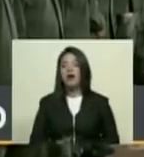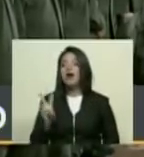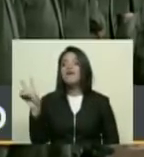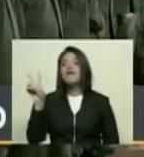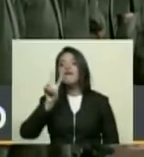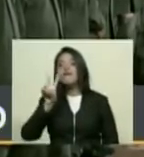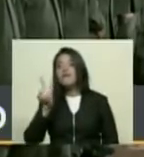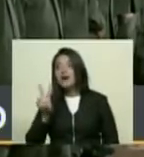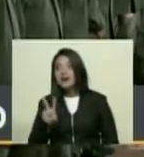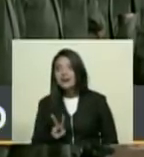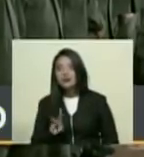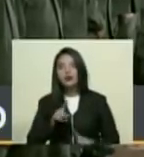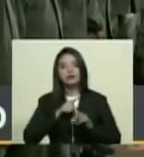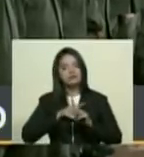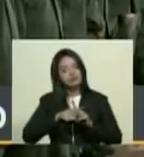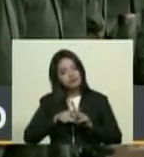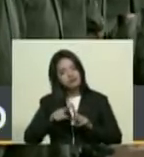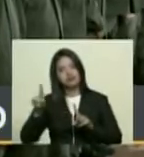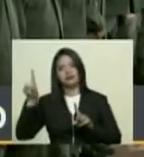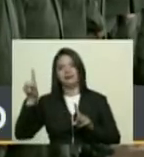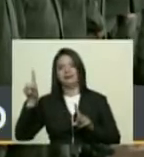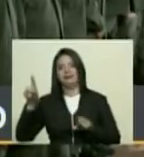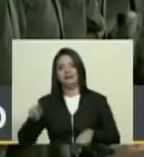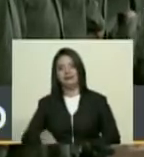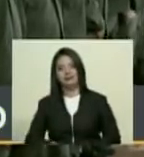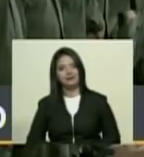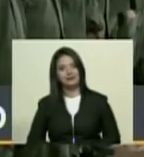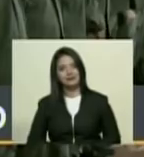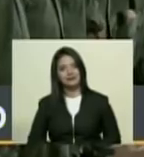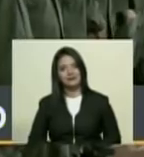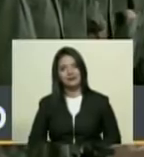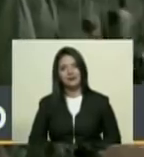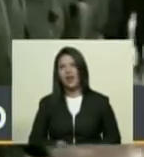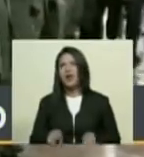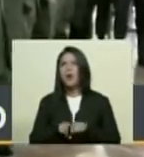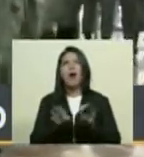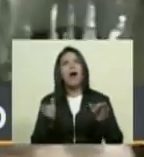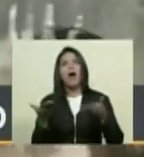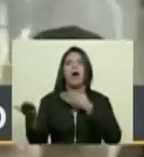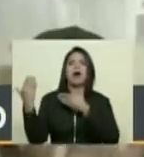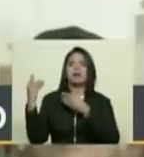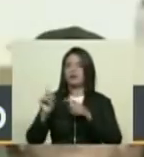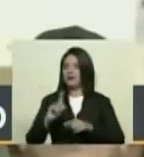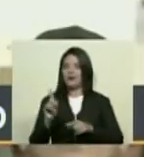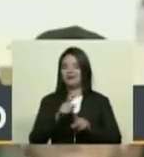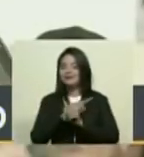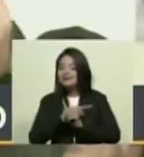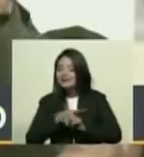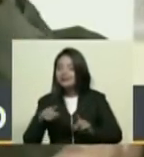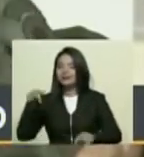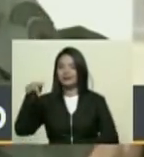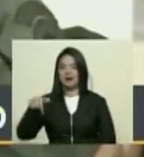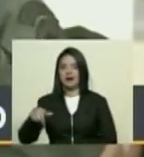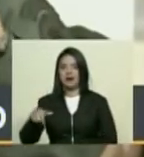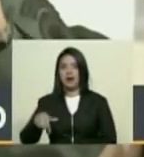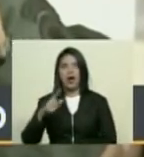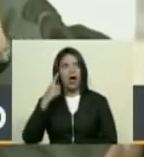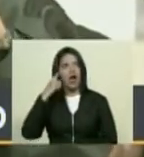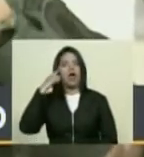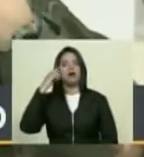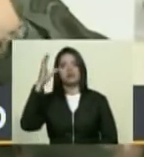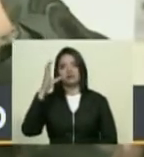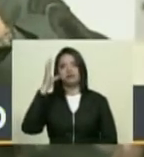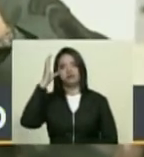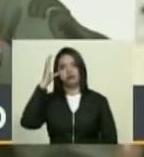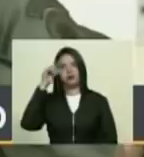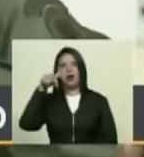es otra Venezuela, no es la misma Venezuela. Hay mucha conciencia aquí